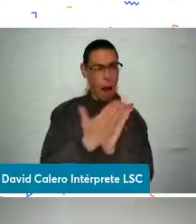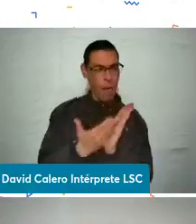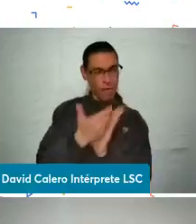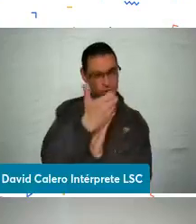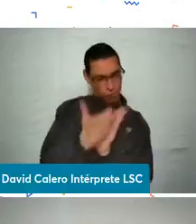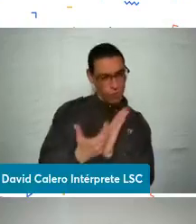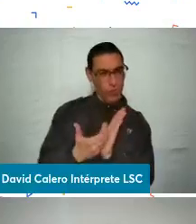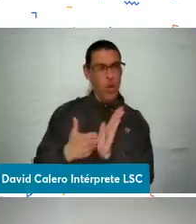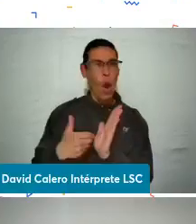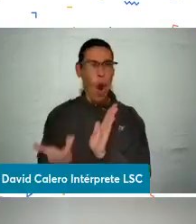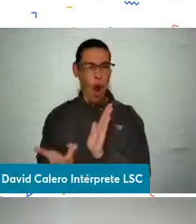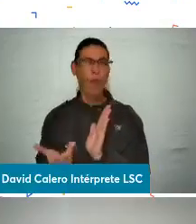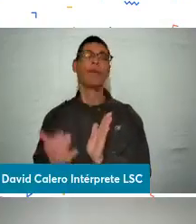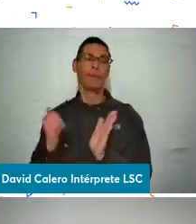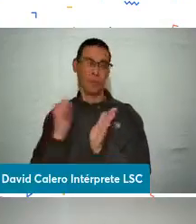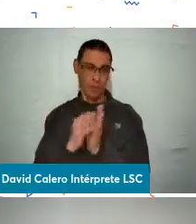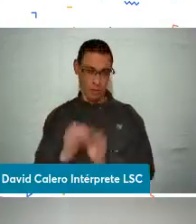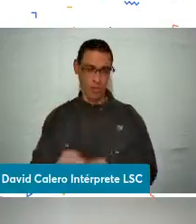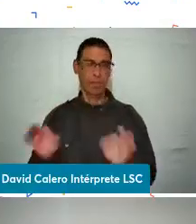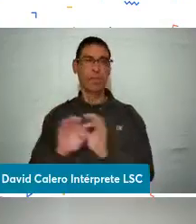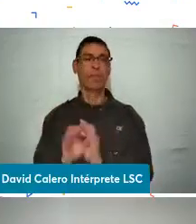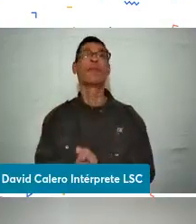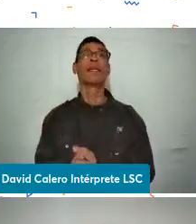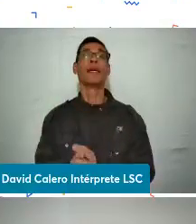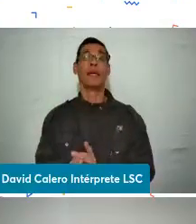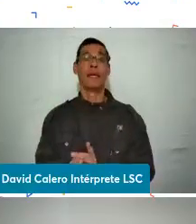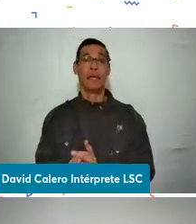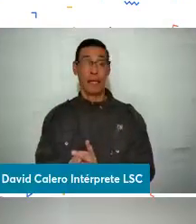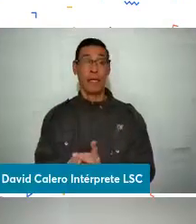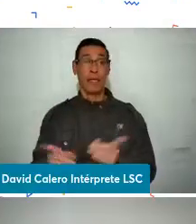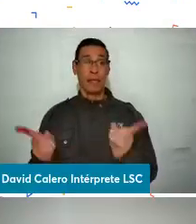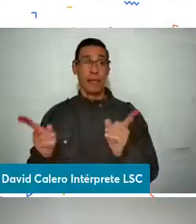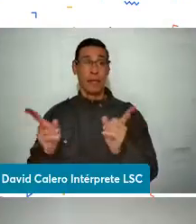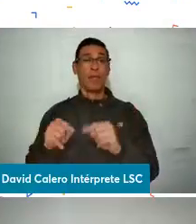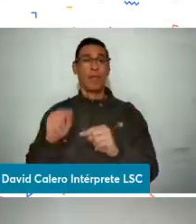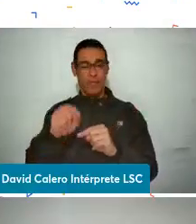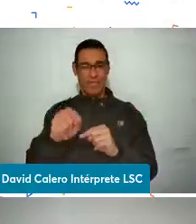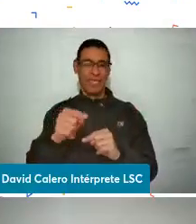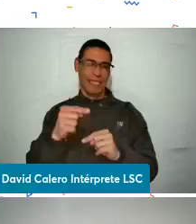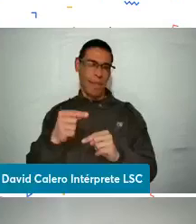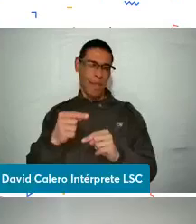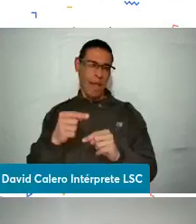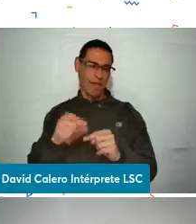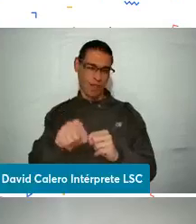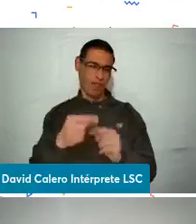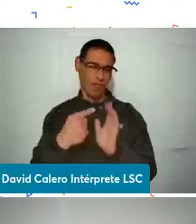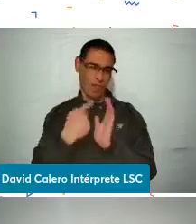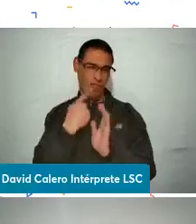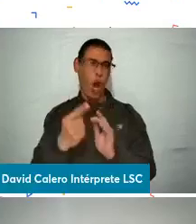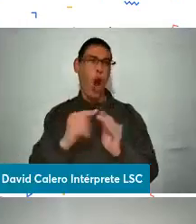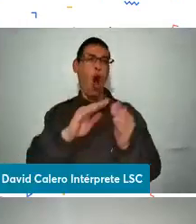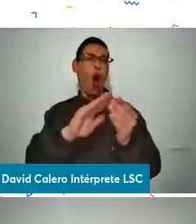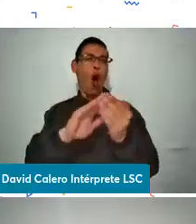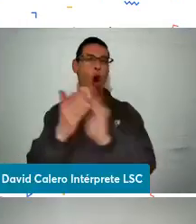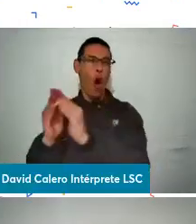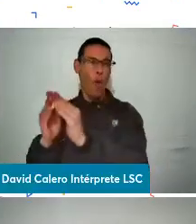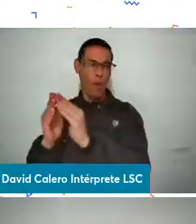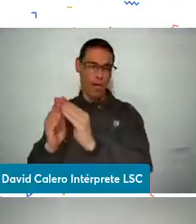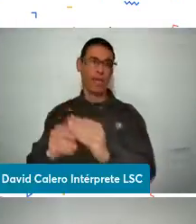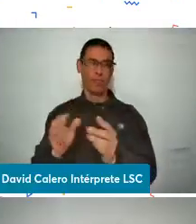principal, tres elementos, ahí yo coloco comunidad, pero tres elementos: comunidad